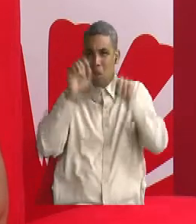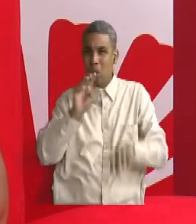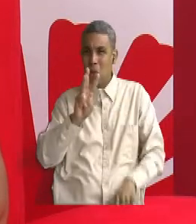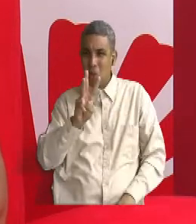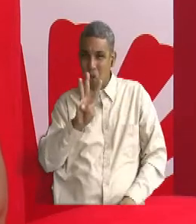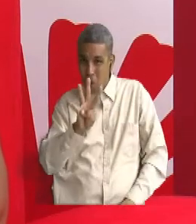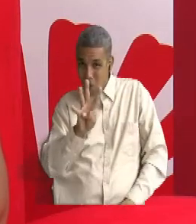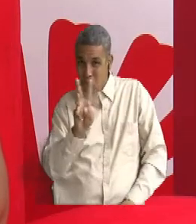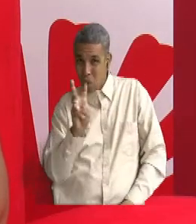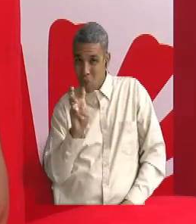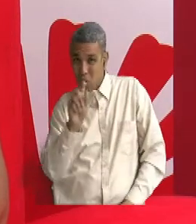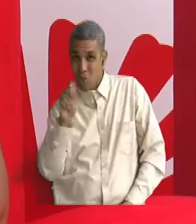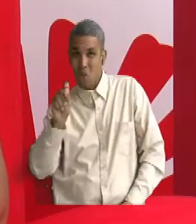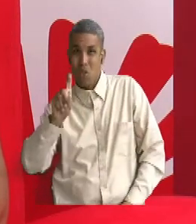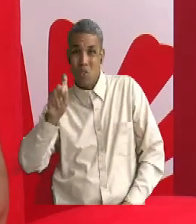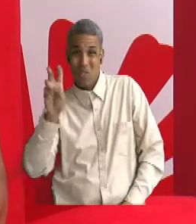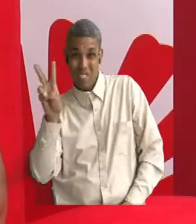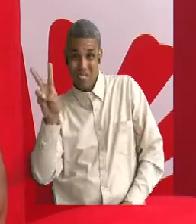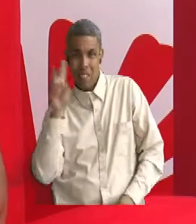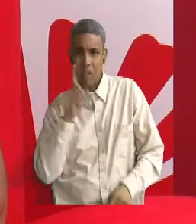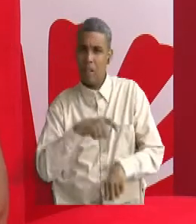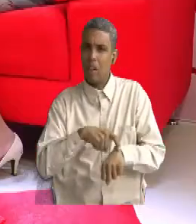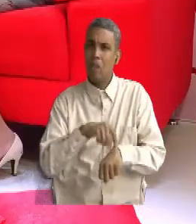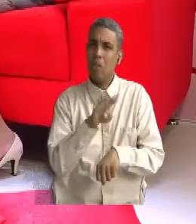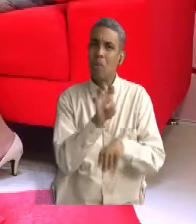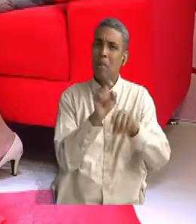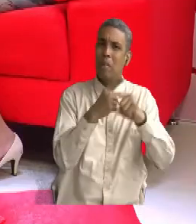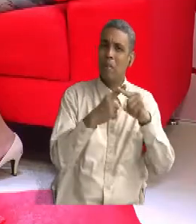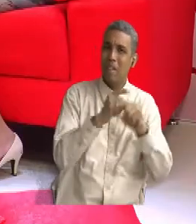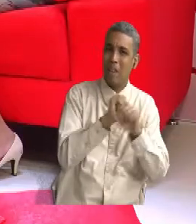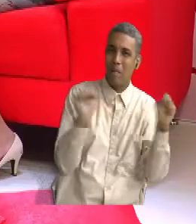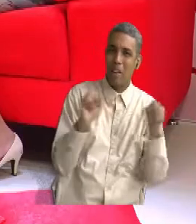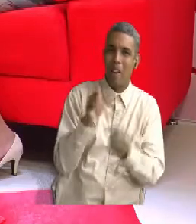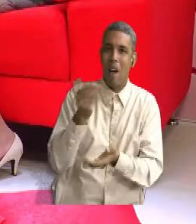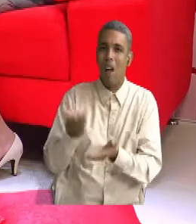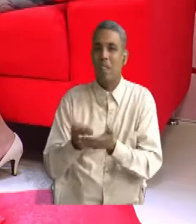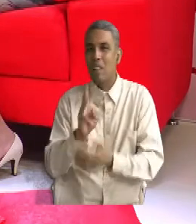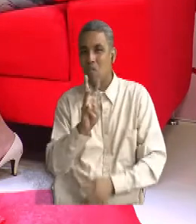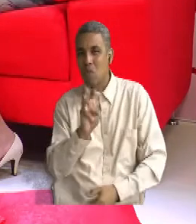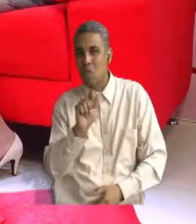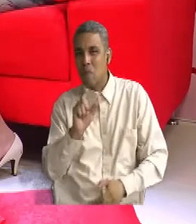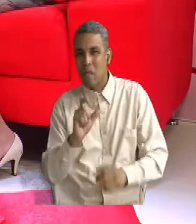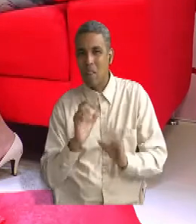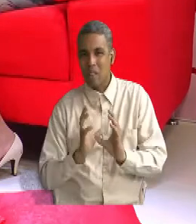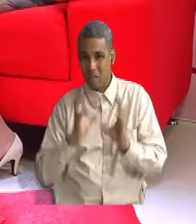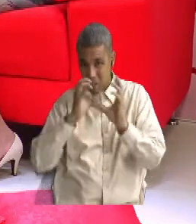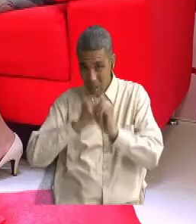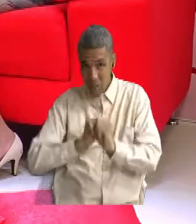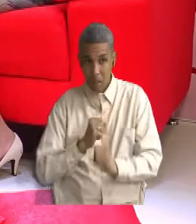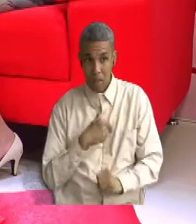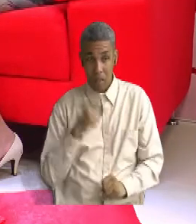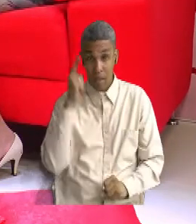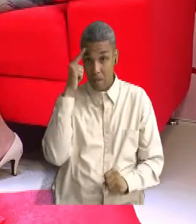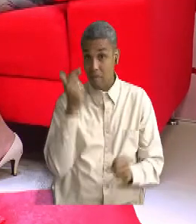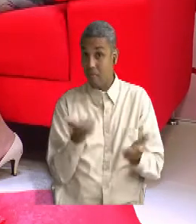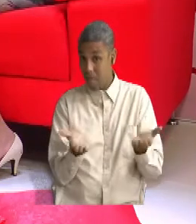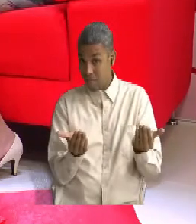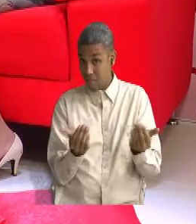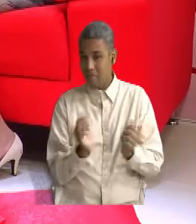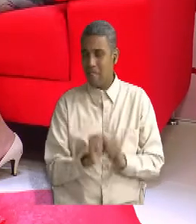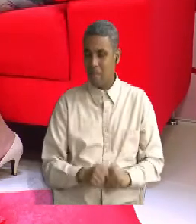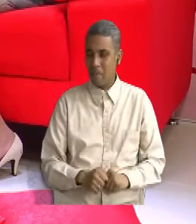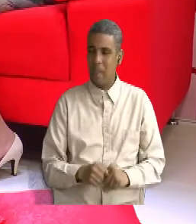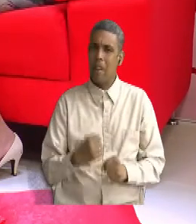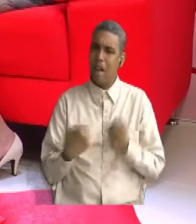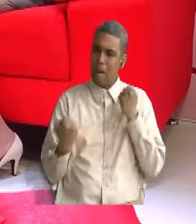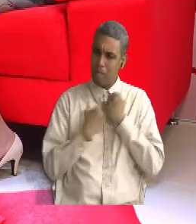Alma Rosa, y van a estar desde las 9:30 de la mañana hasta las 8:30 de la noche. Los esperamos muy puntuales allá para que nos apoyen,